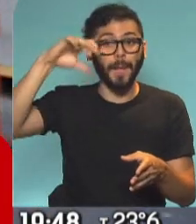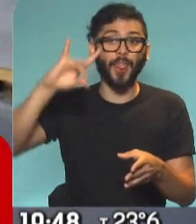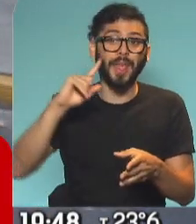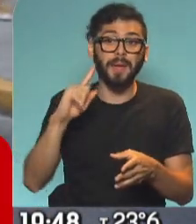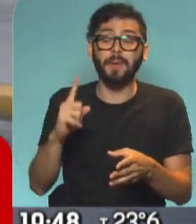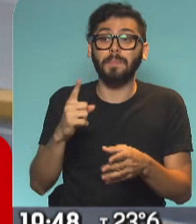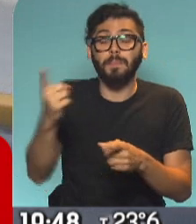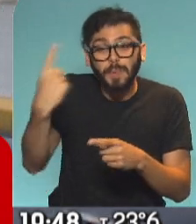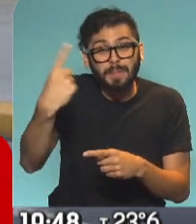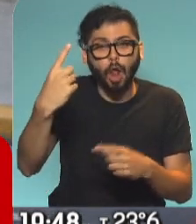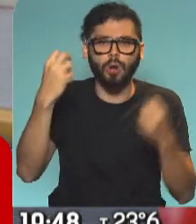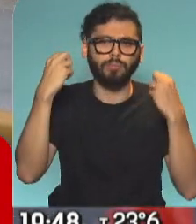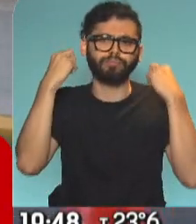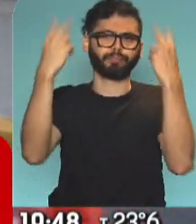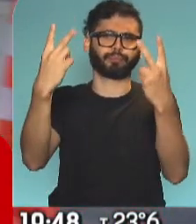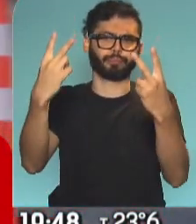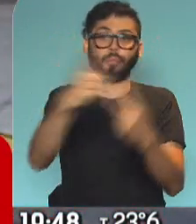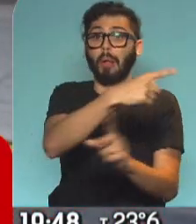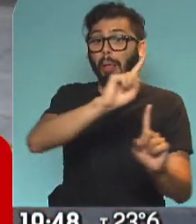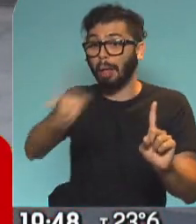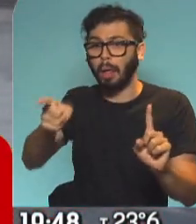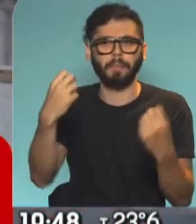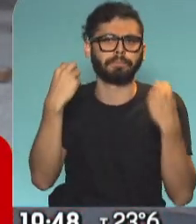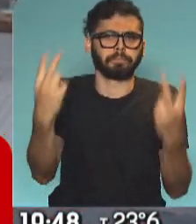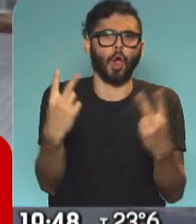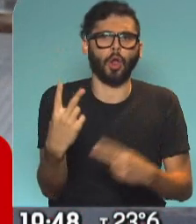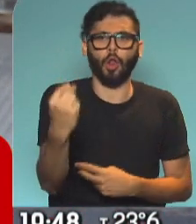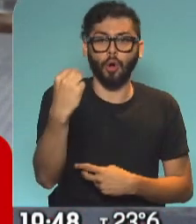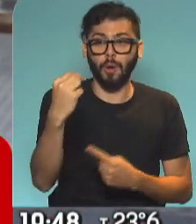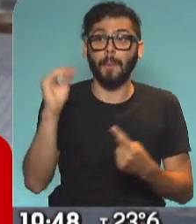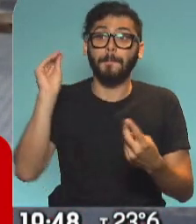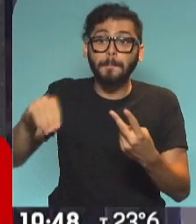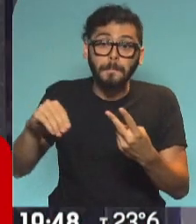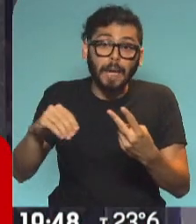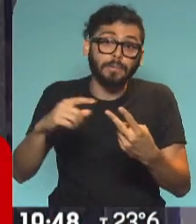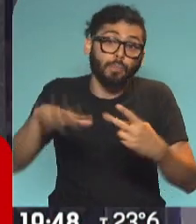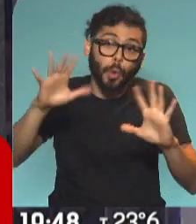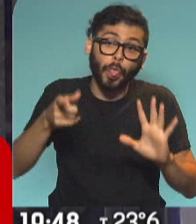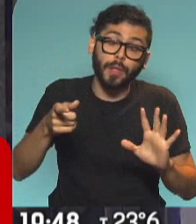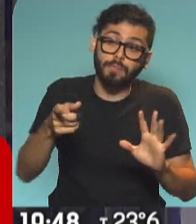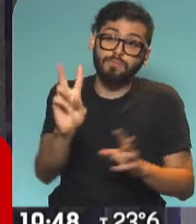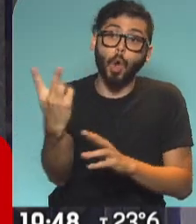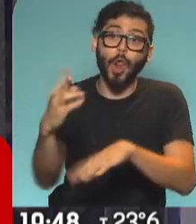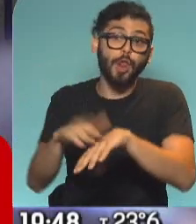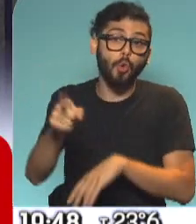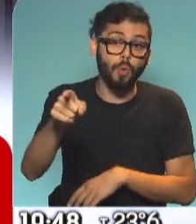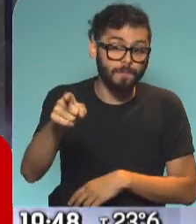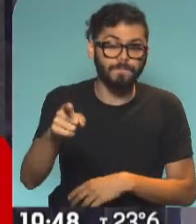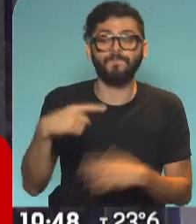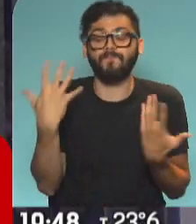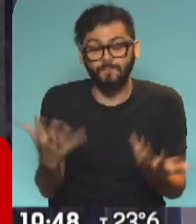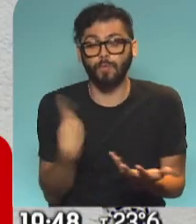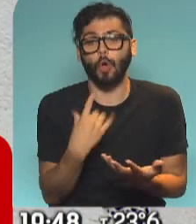delito de desobediencia y además posiblemente en el delito de homicidio culposo. En virtud de ello estamos radicando la